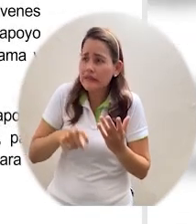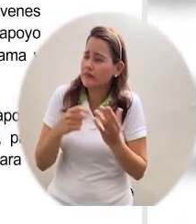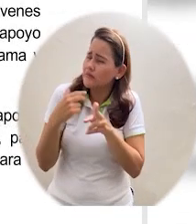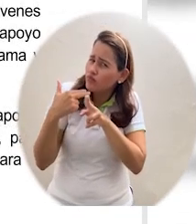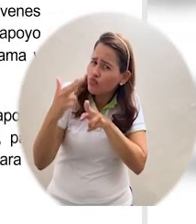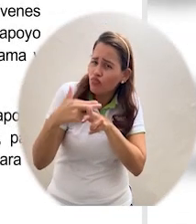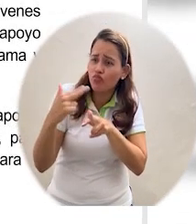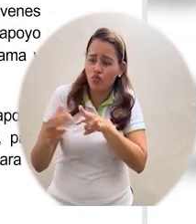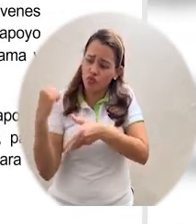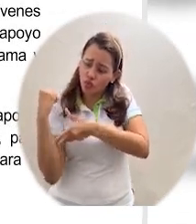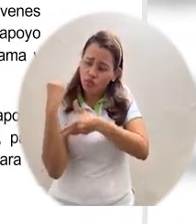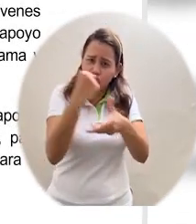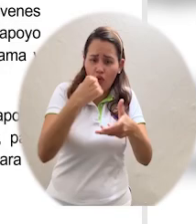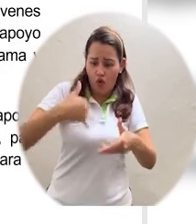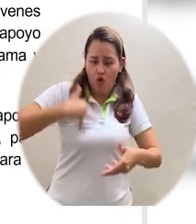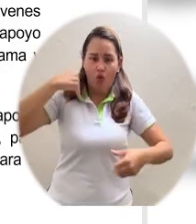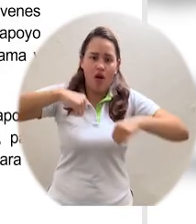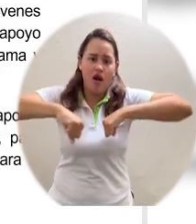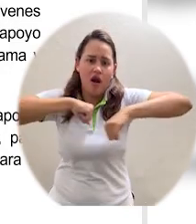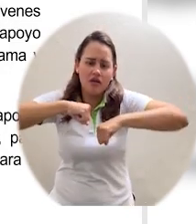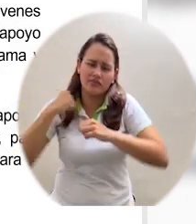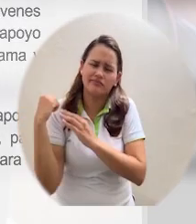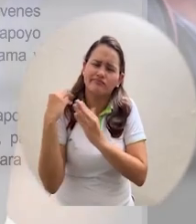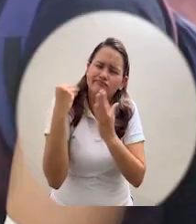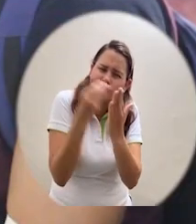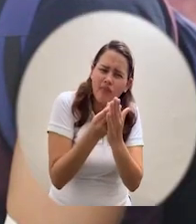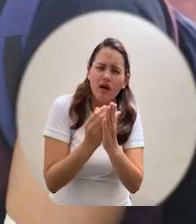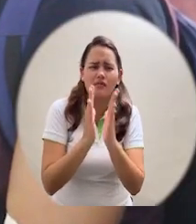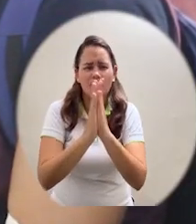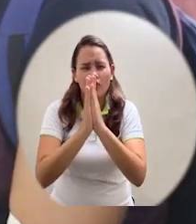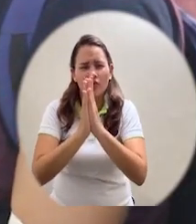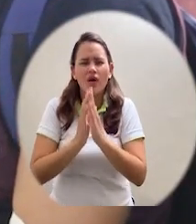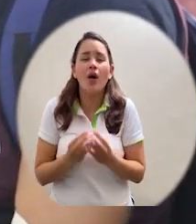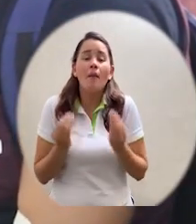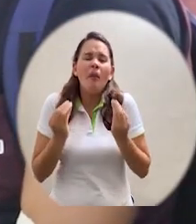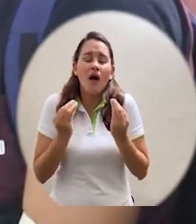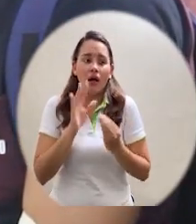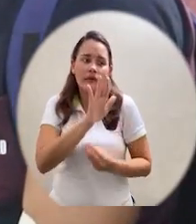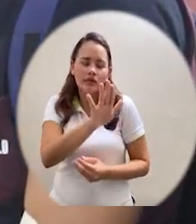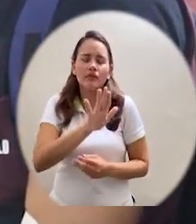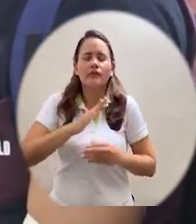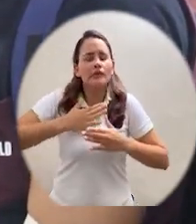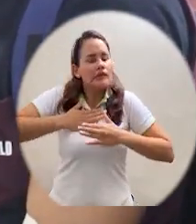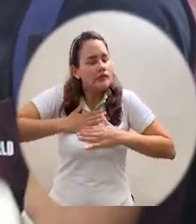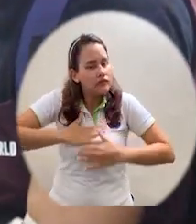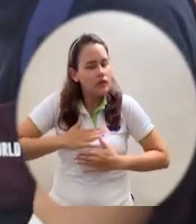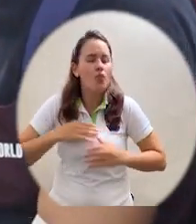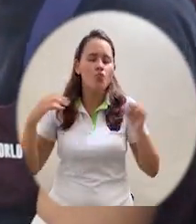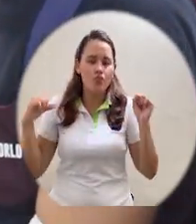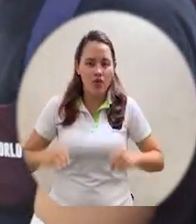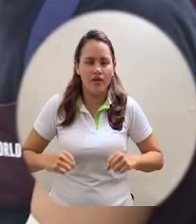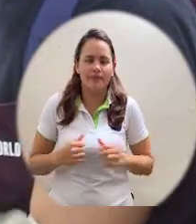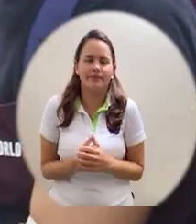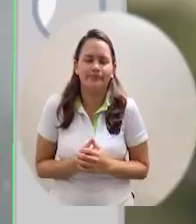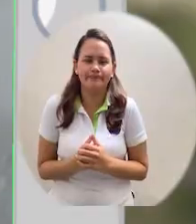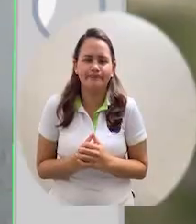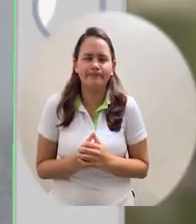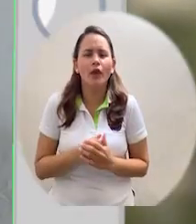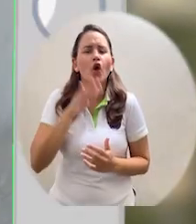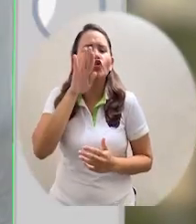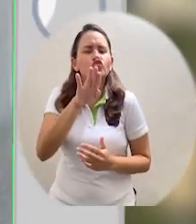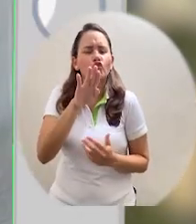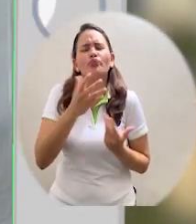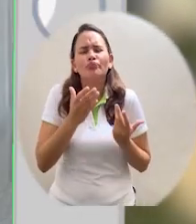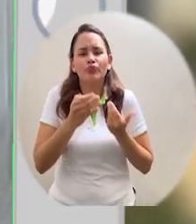miles de estudiantes adscritos al programa de Jóvenes en Acción puedan obtener un alivio en su bolsillo en tan difícil momento. De